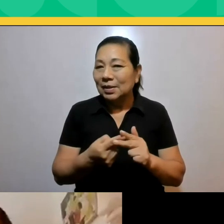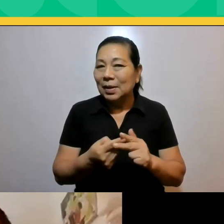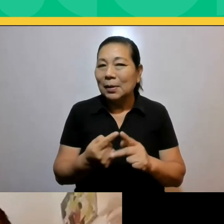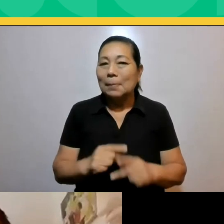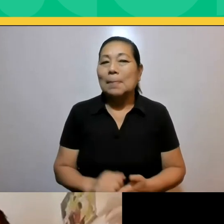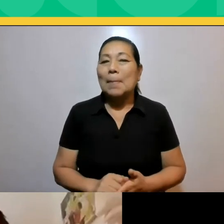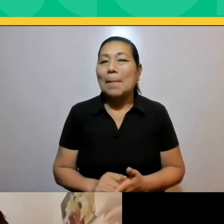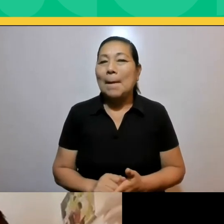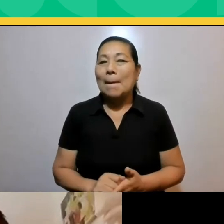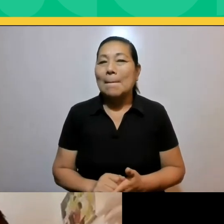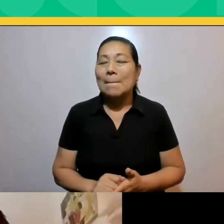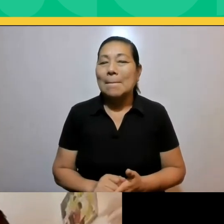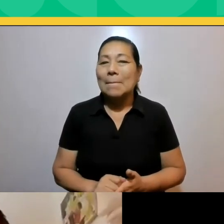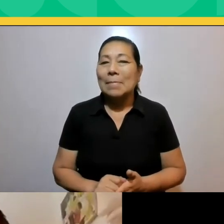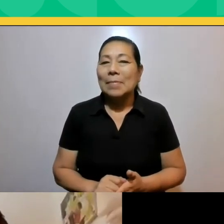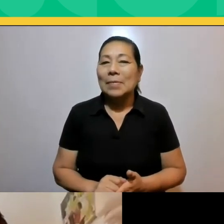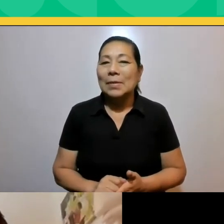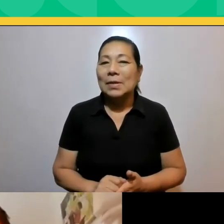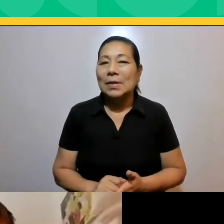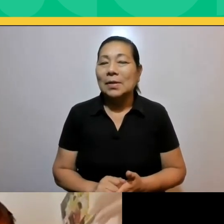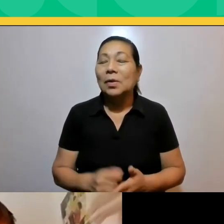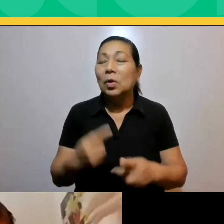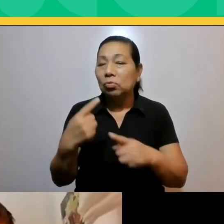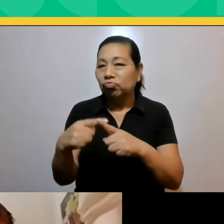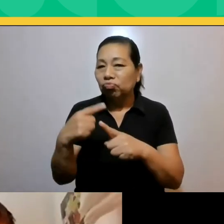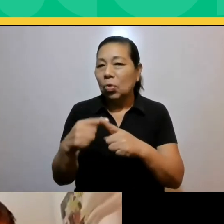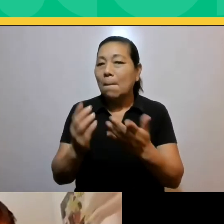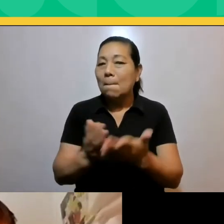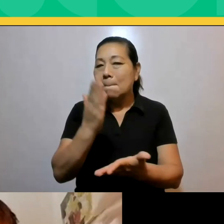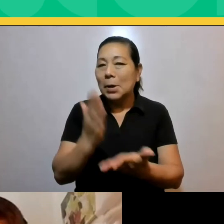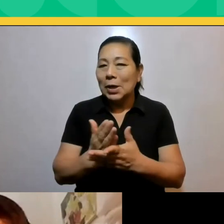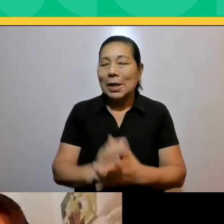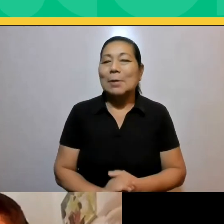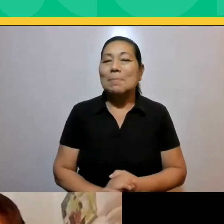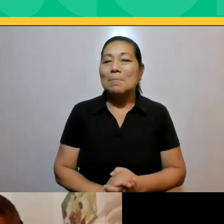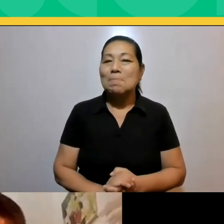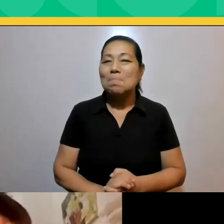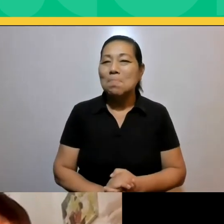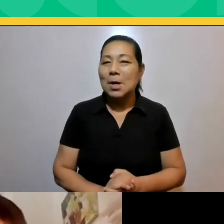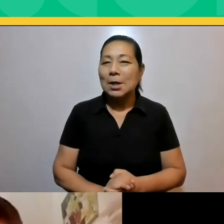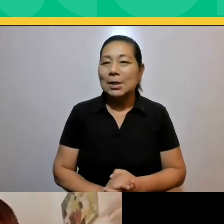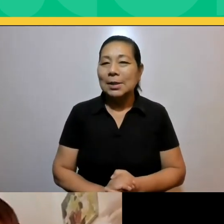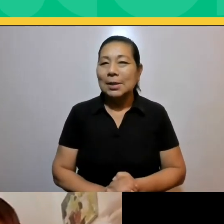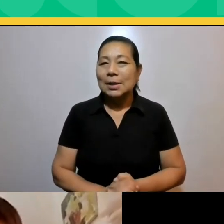causa, ¿no? Es multifactorial. Y digamos que